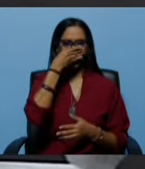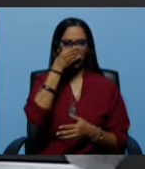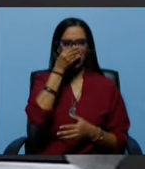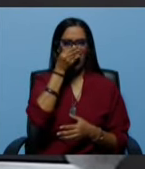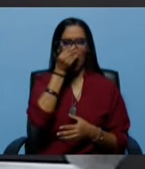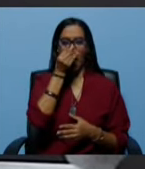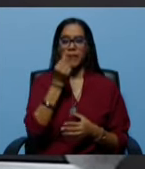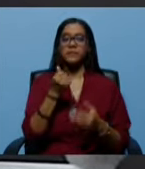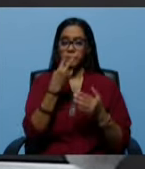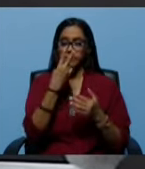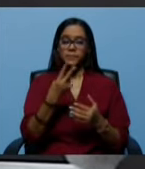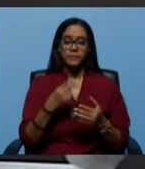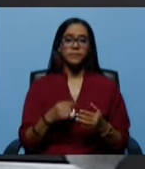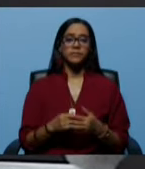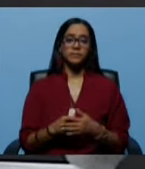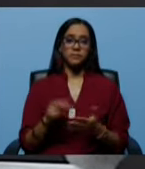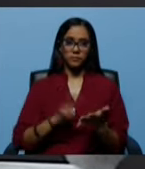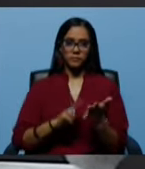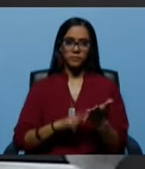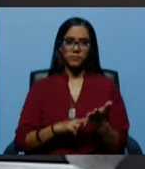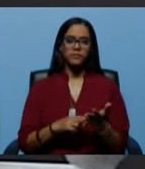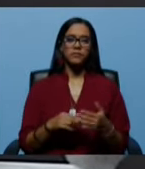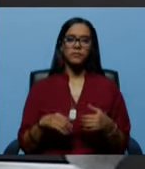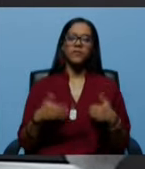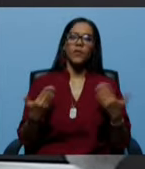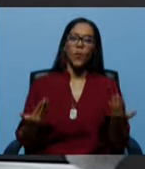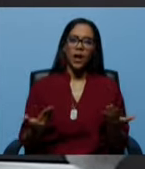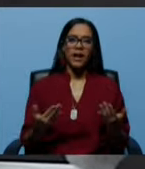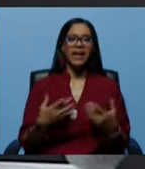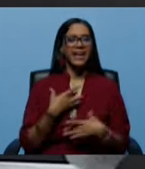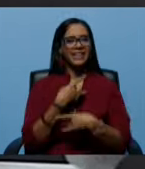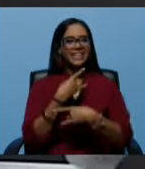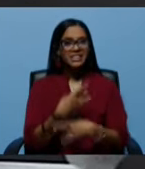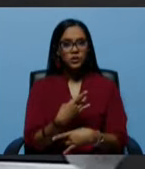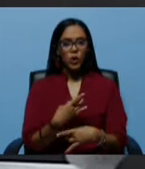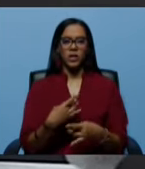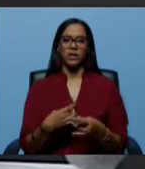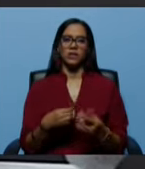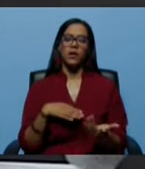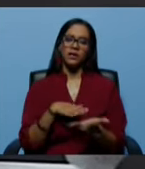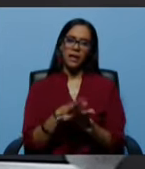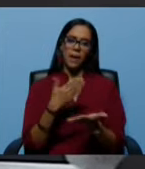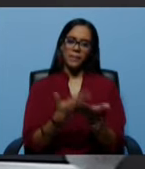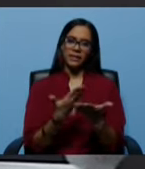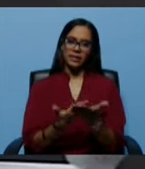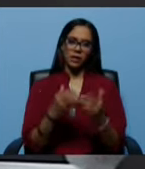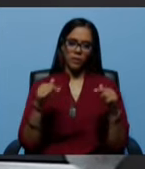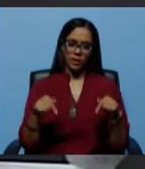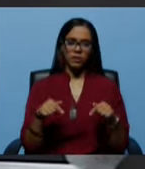Y se dieran cuenta lo que verdaderamente cuáles eran las intenciones de lo que estaban planteando aquí.